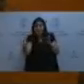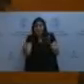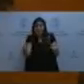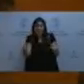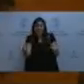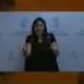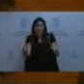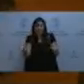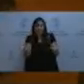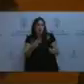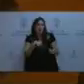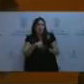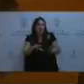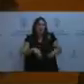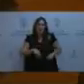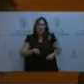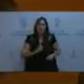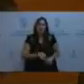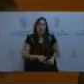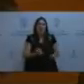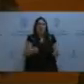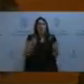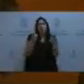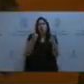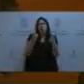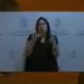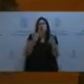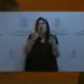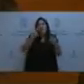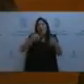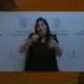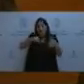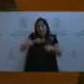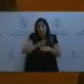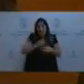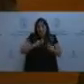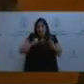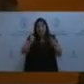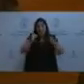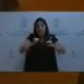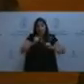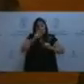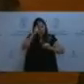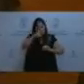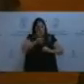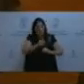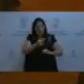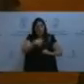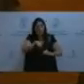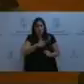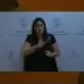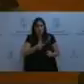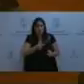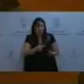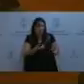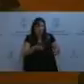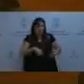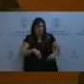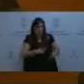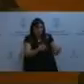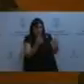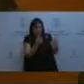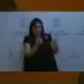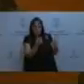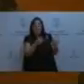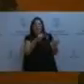no vamos a aceptar lecciones de quien no respeta los acuerdos de este Parlamento. Le exigimos, una vez más, dar la cara